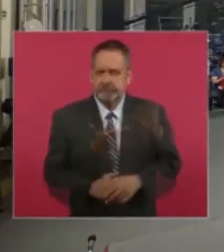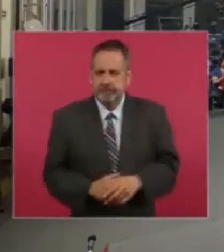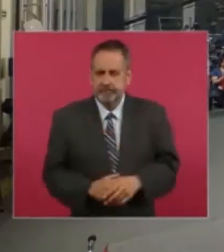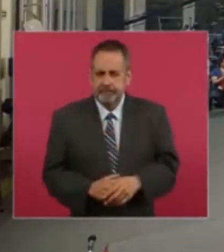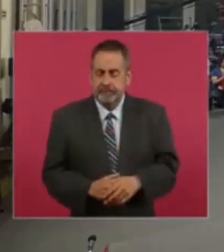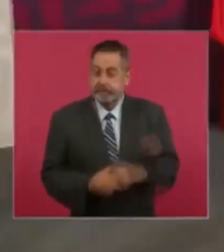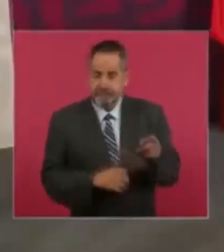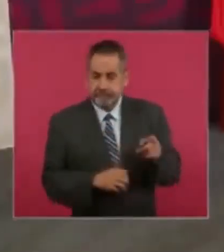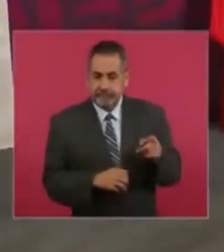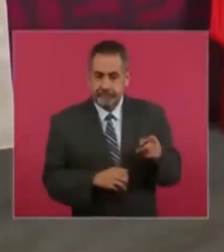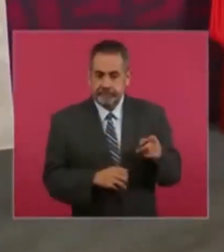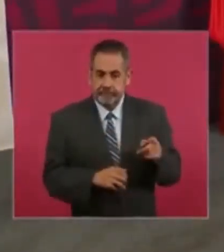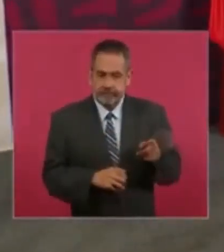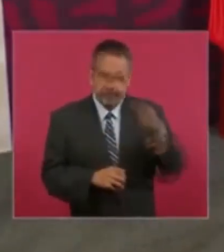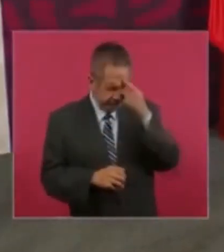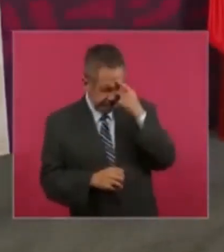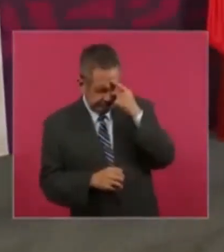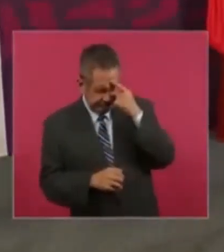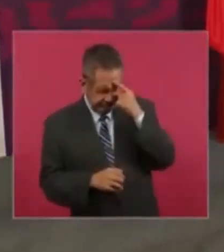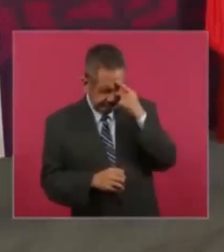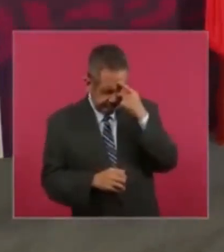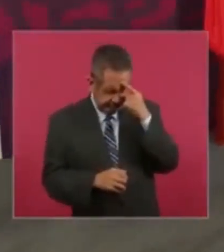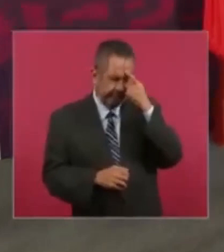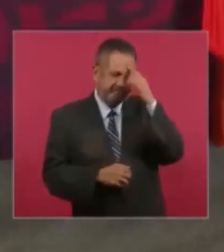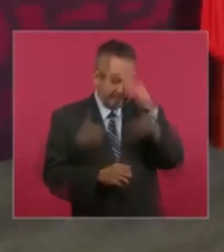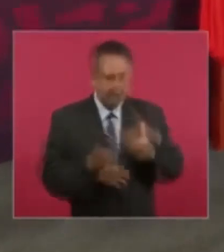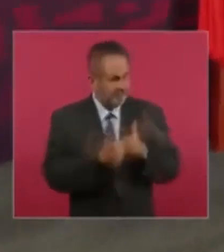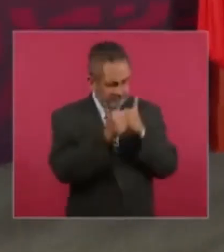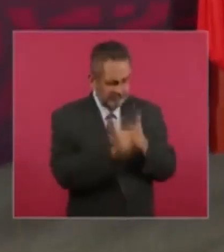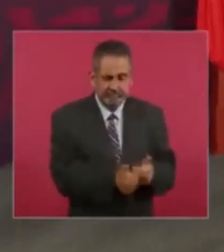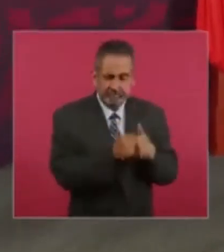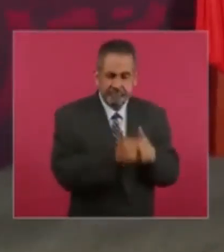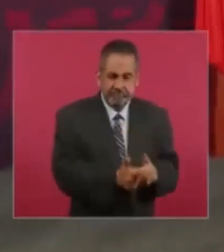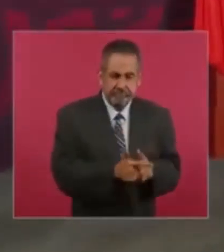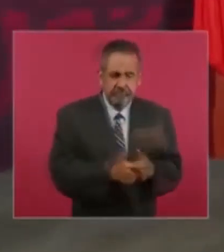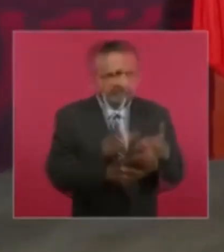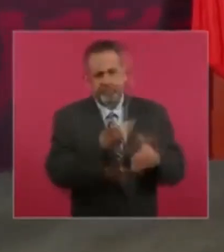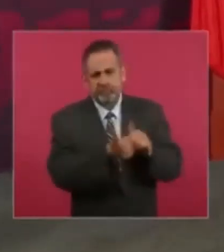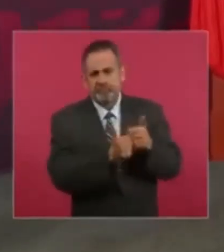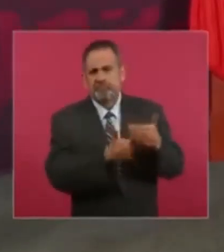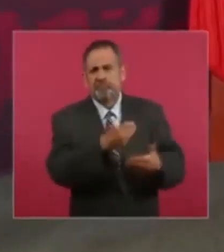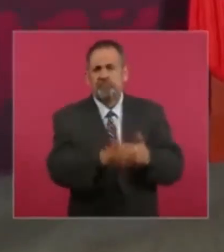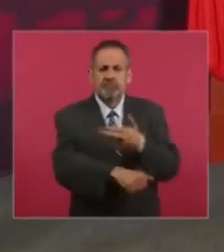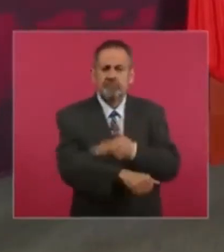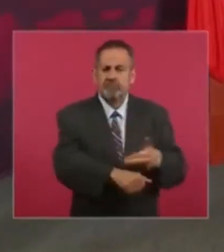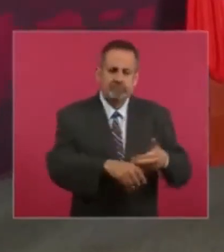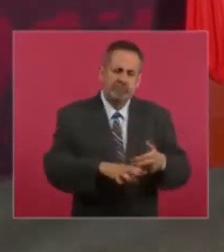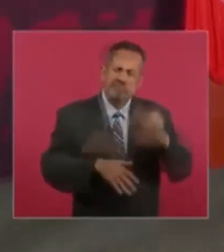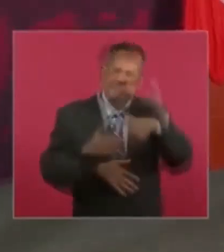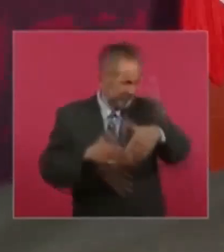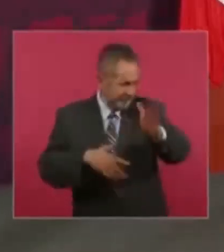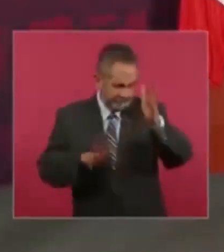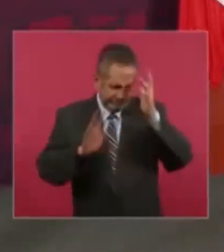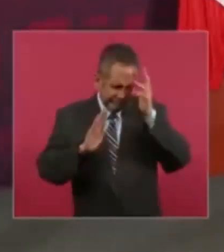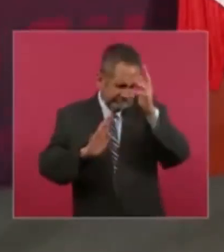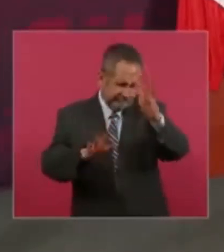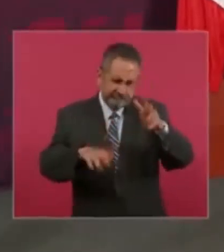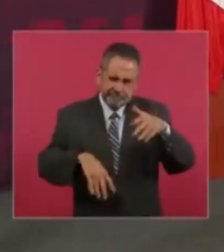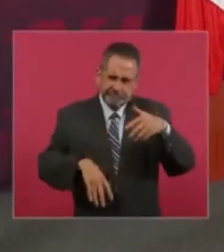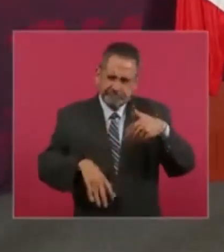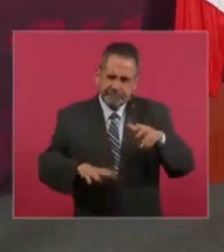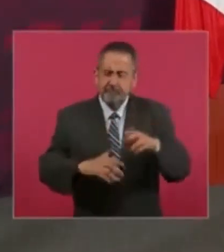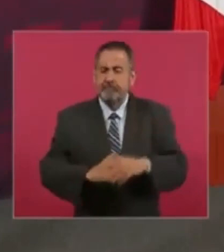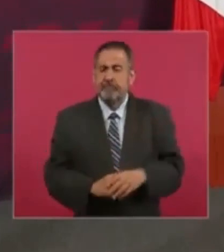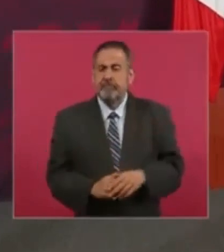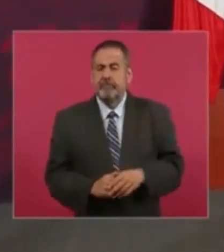mucho, porque supo pues entender que es un proceso y ya vendrán otros tiempos.